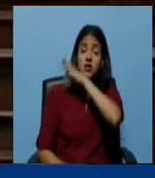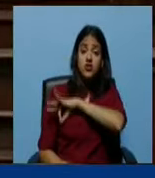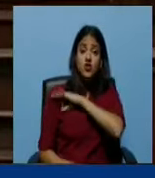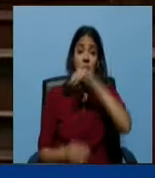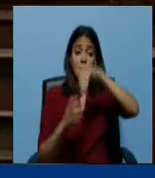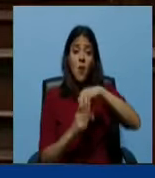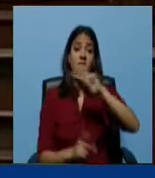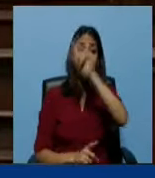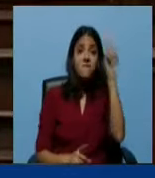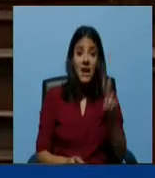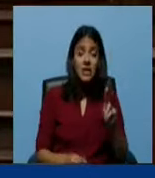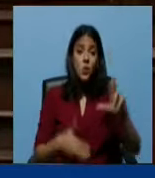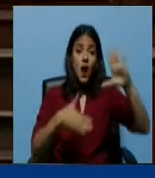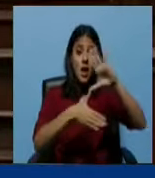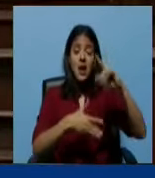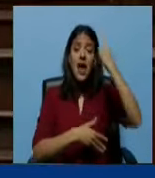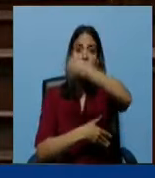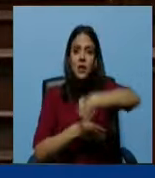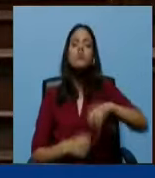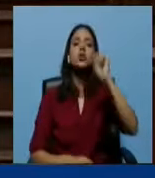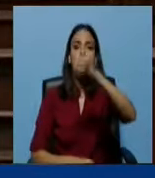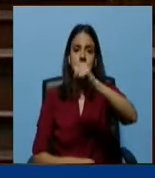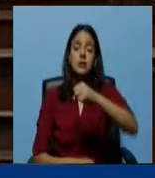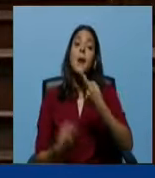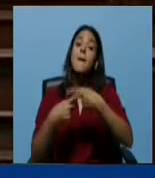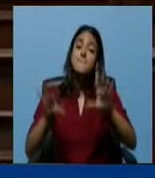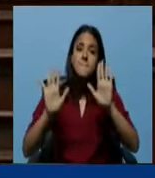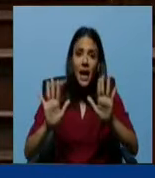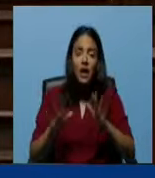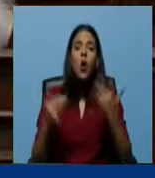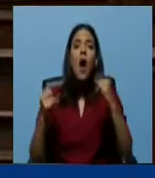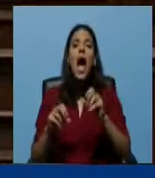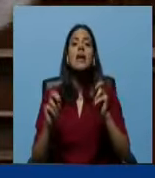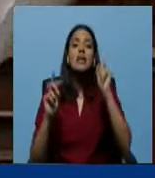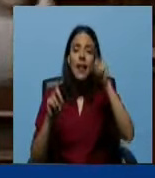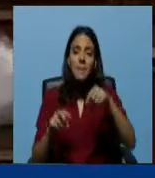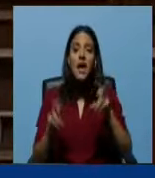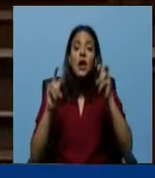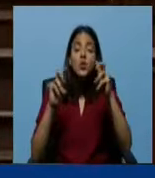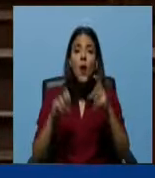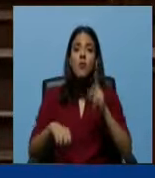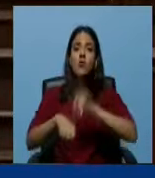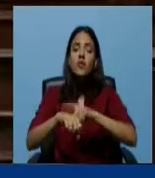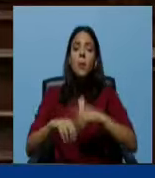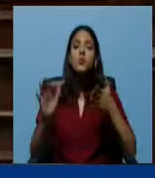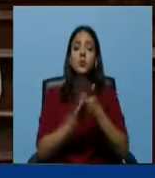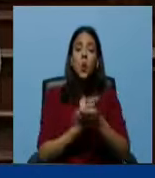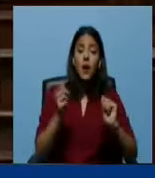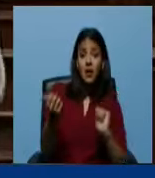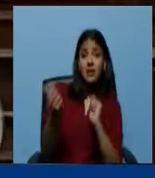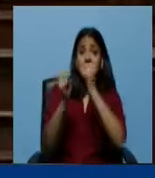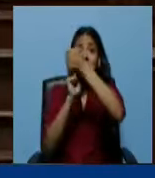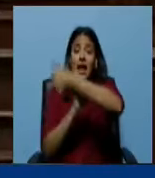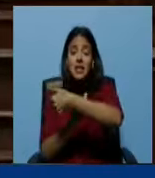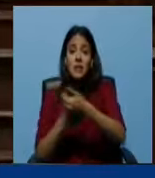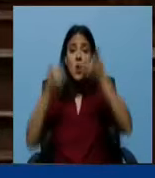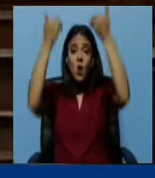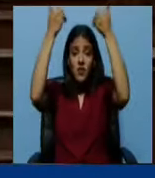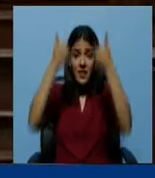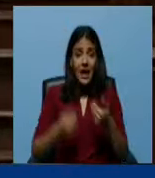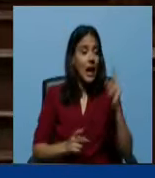América. Pero hay una nueva época de transición de la humanidad. Bien lo explica